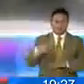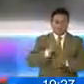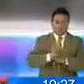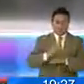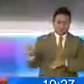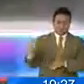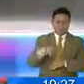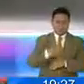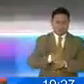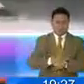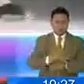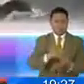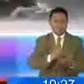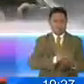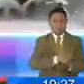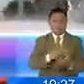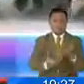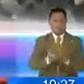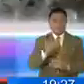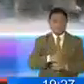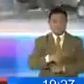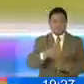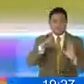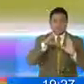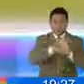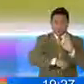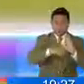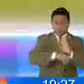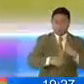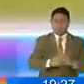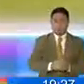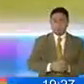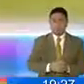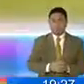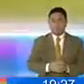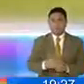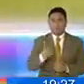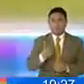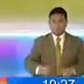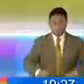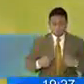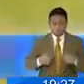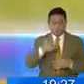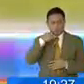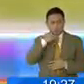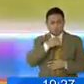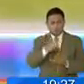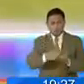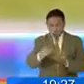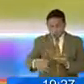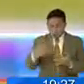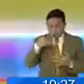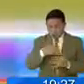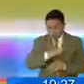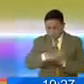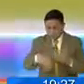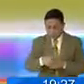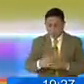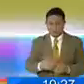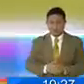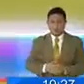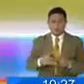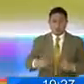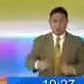de la implementación de proyectos para la explotación minera. Nos contaminan la vida misma de cada pueblo, nos quitan la